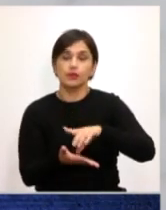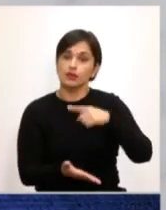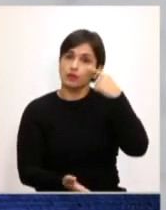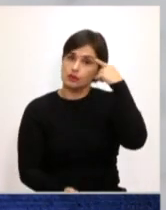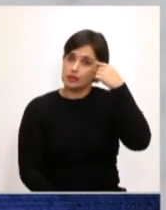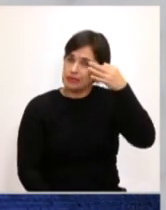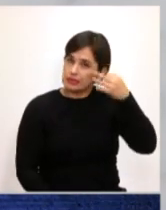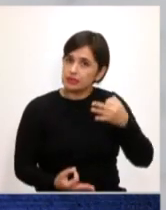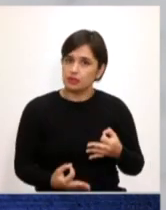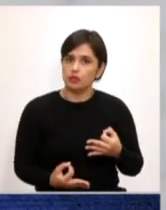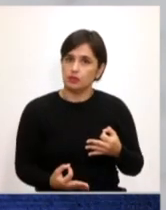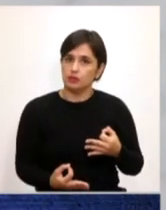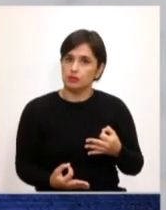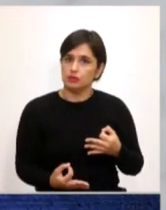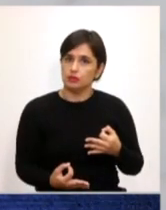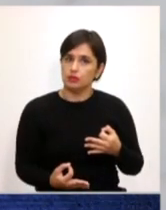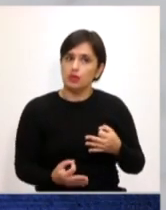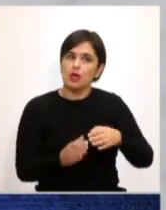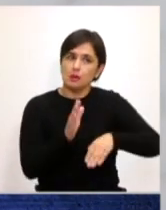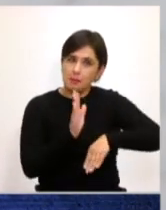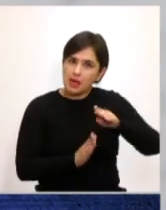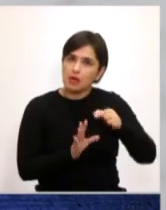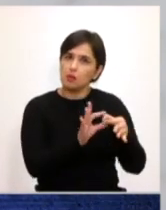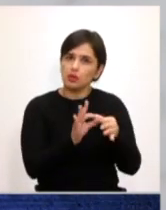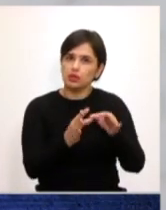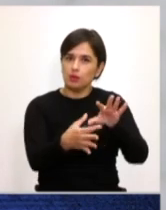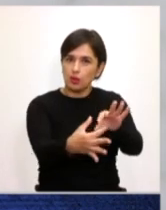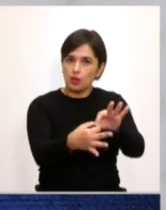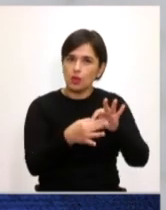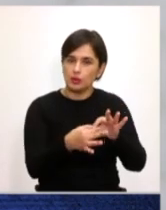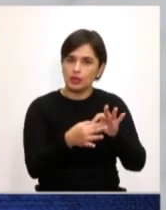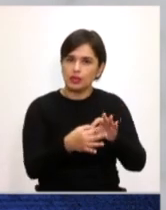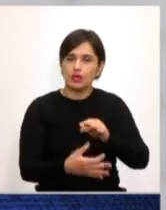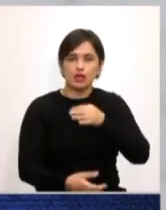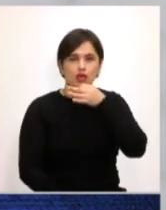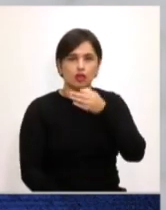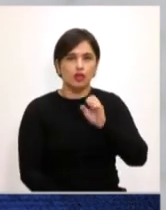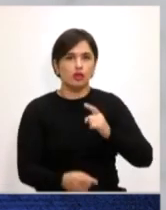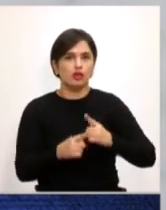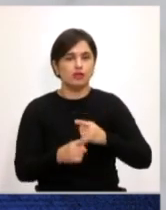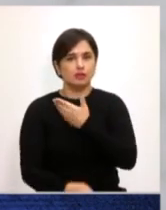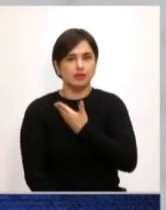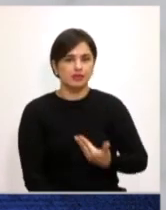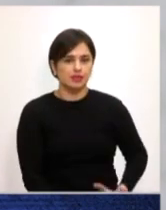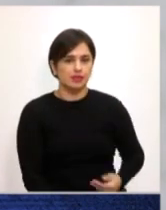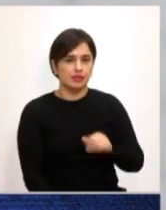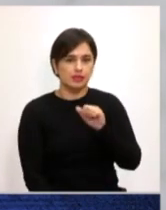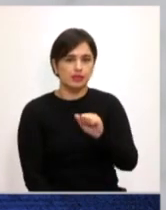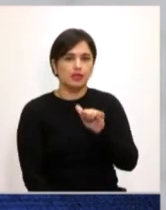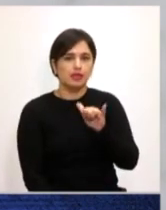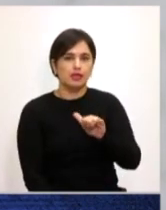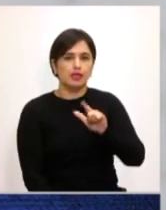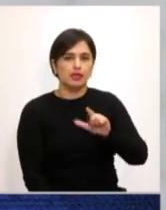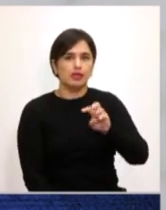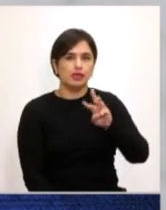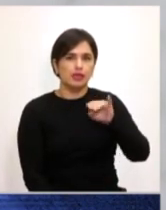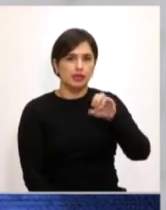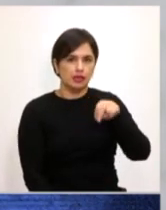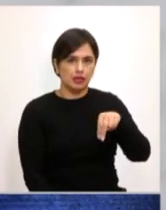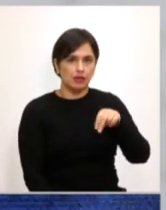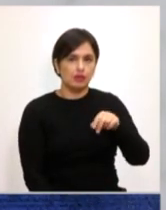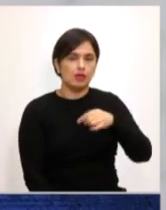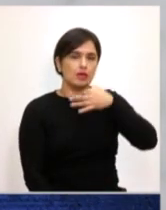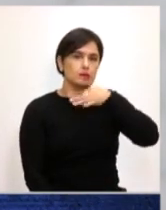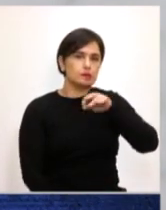seguro que es mucho más lo que nos une. Lo dijo el expresidente Patricio Aylwin en su recordado discurso en el Estadio